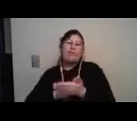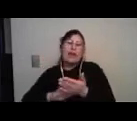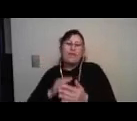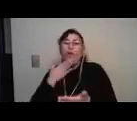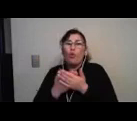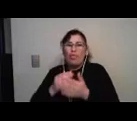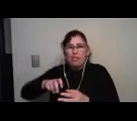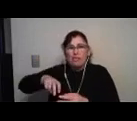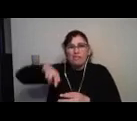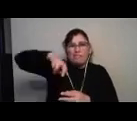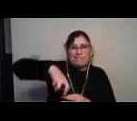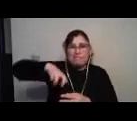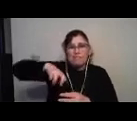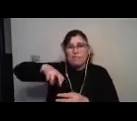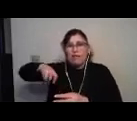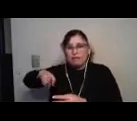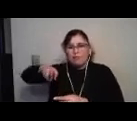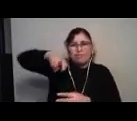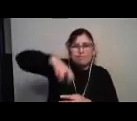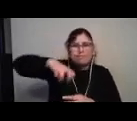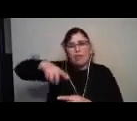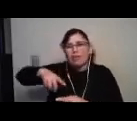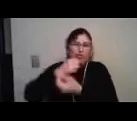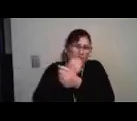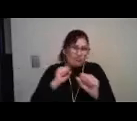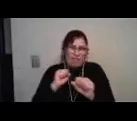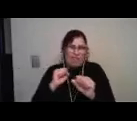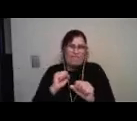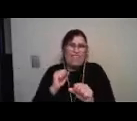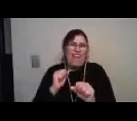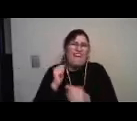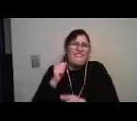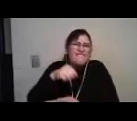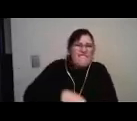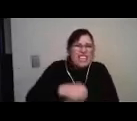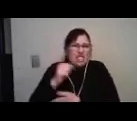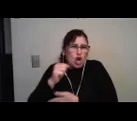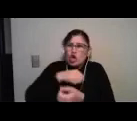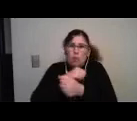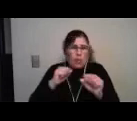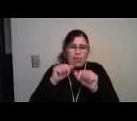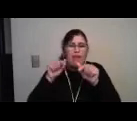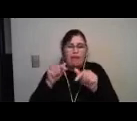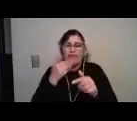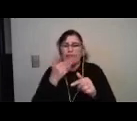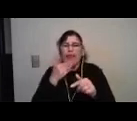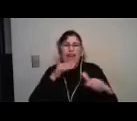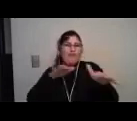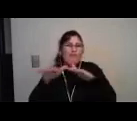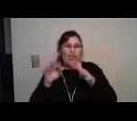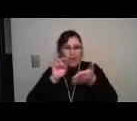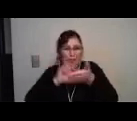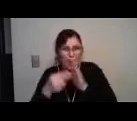ya, y que va a provocar alteraciones de tipo sensitivo motora. Y como les decía, el nervio ciático se origina